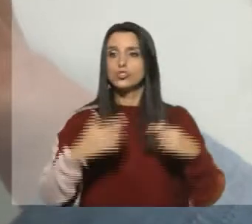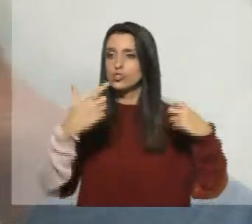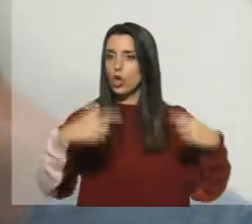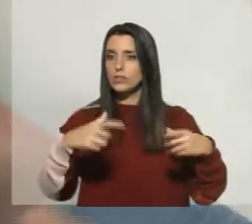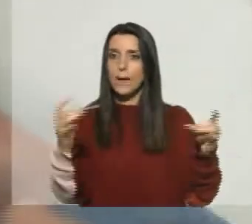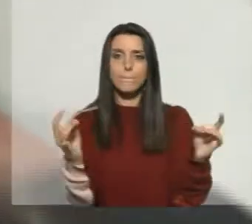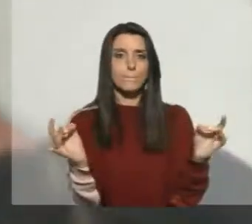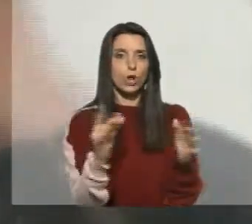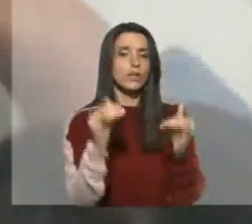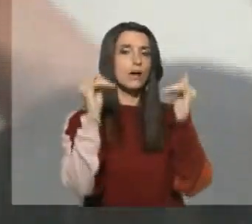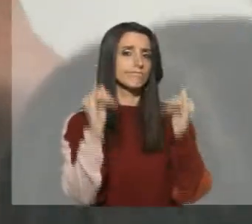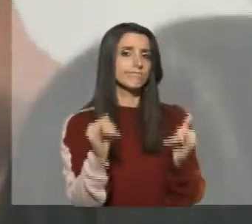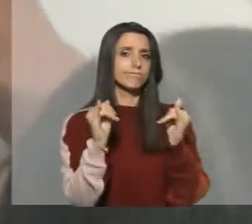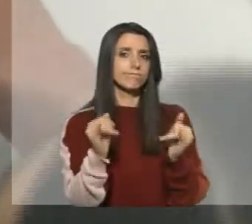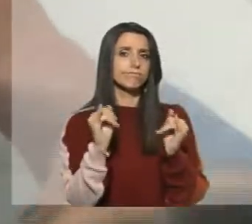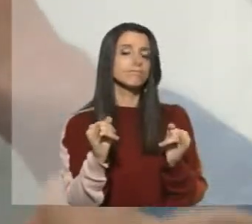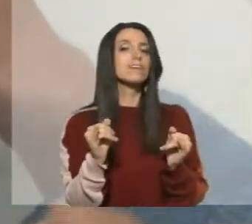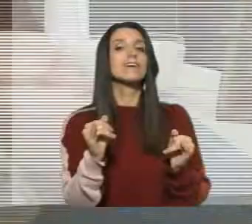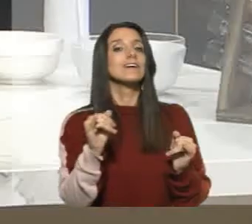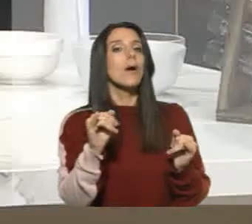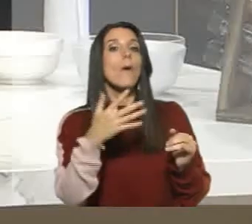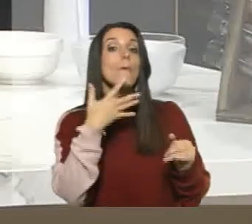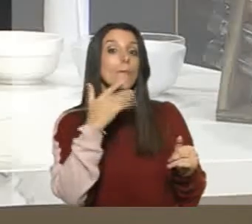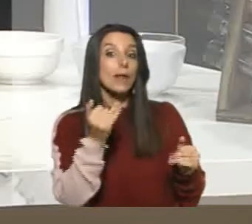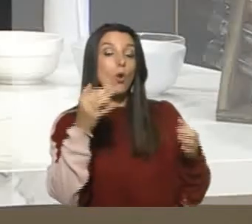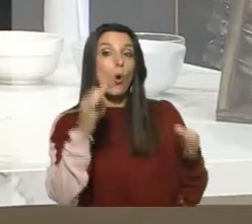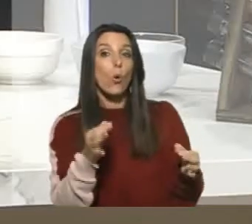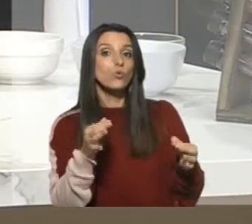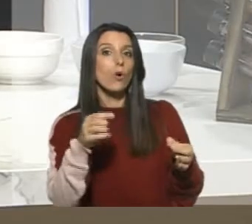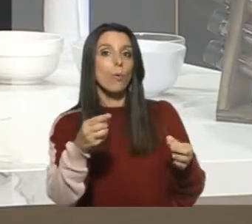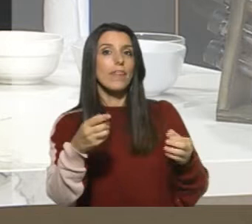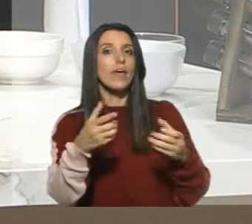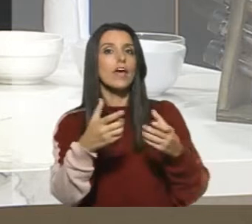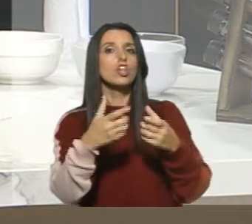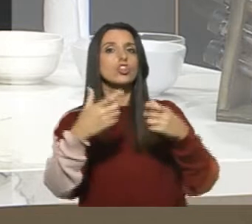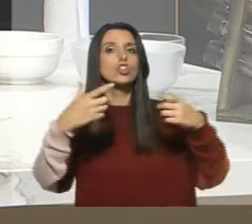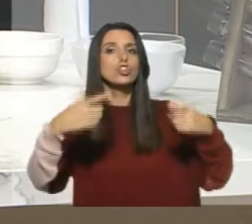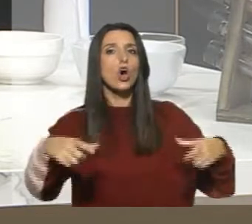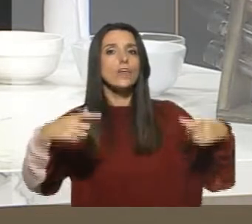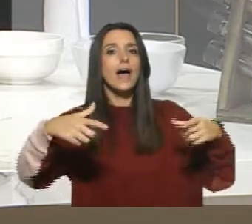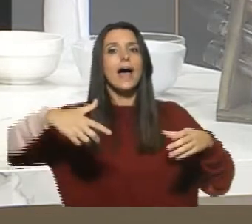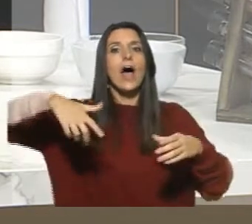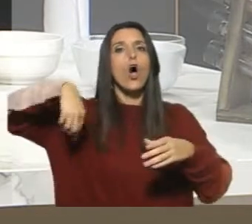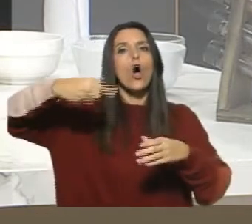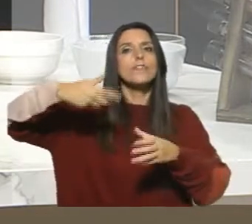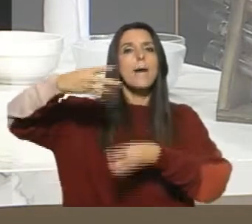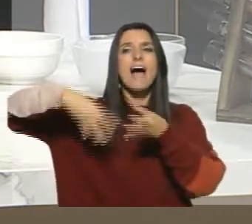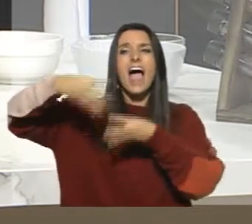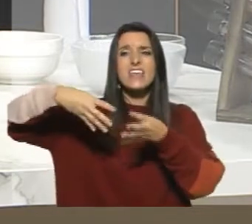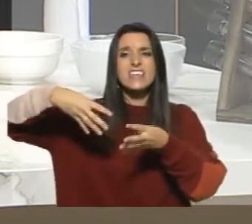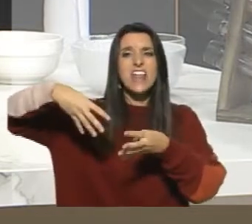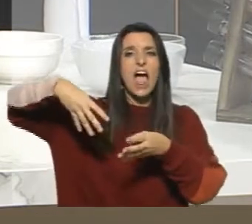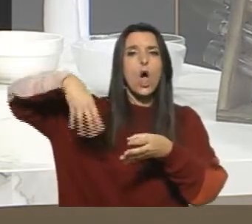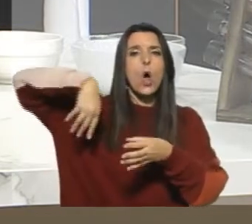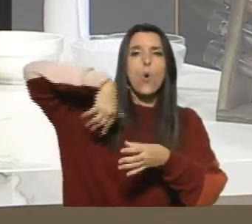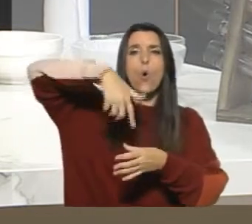pronta. Una torta pronta, sí. ¿No te serviría en este caso hacerlo con estas que son como la planetaria? Ahí porque no. Es ¿Por mucha qué? Batidora